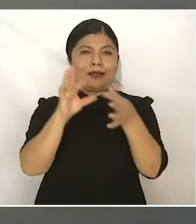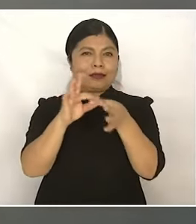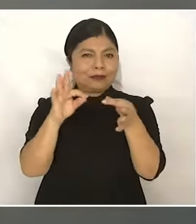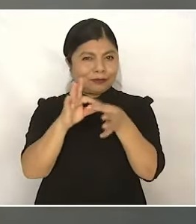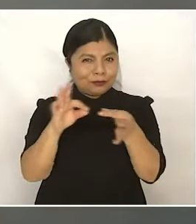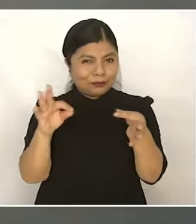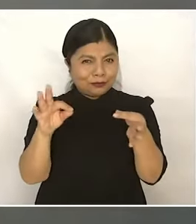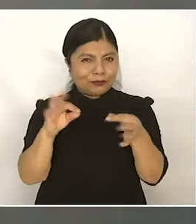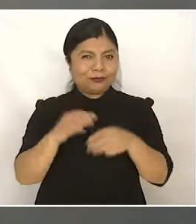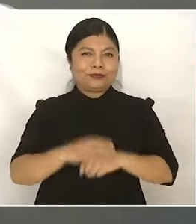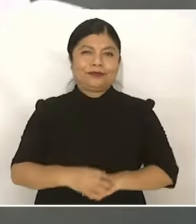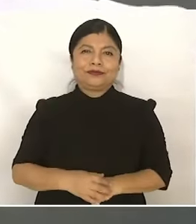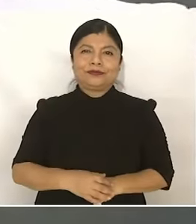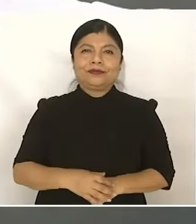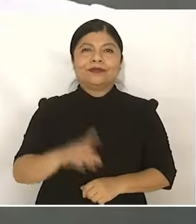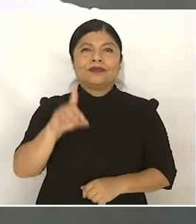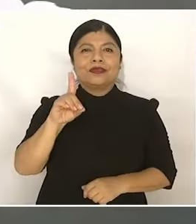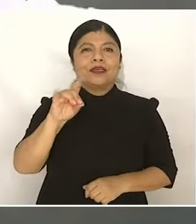Diego Prieto,